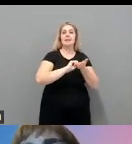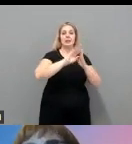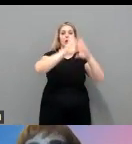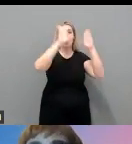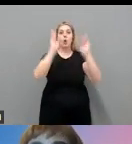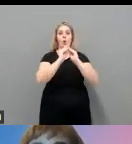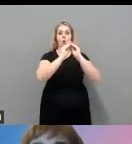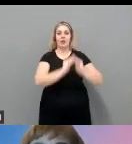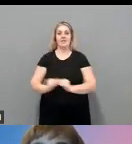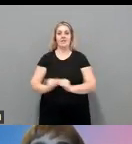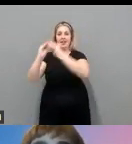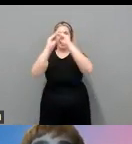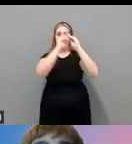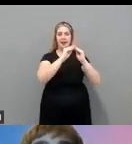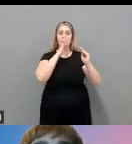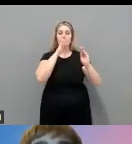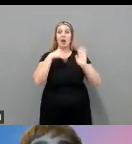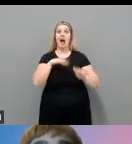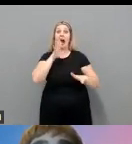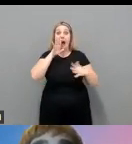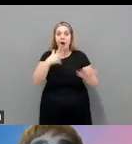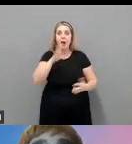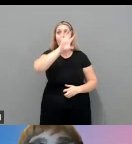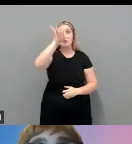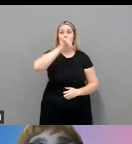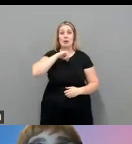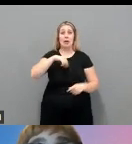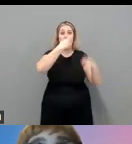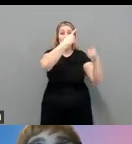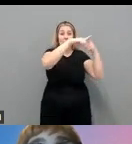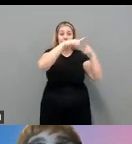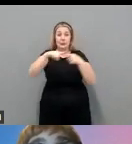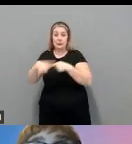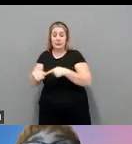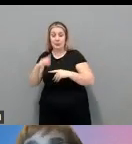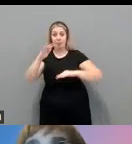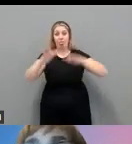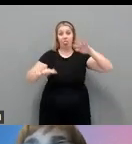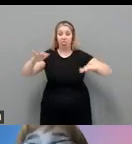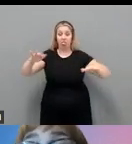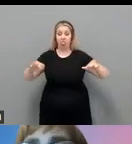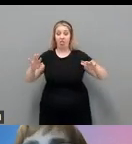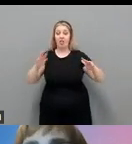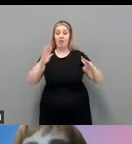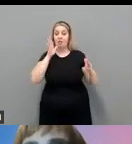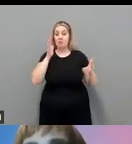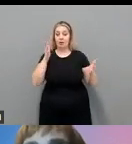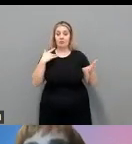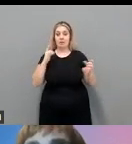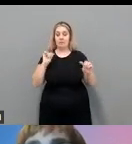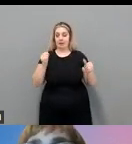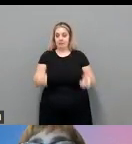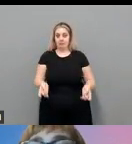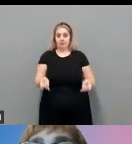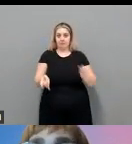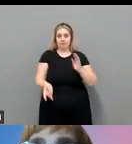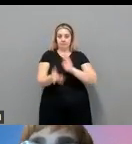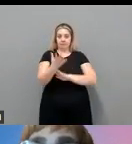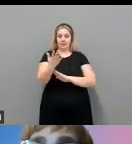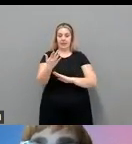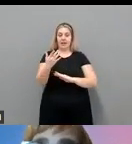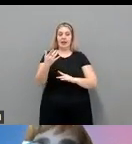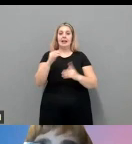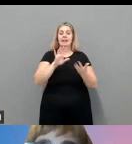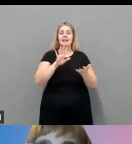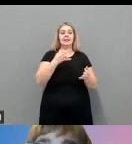inequidad entre comunidades autónomas, fundamentalmente pues porque se están empezando a generar, ¿no? Necesitamos